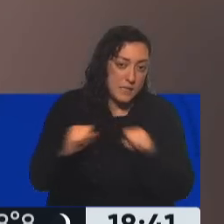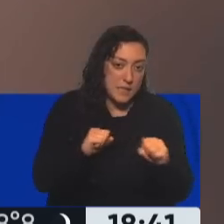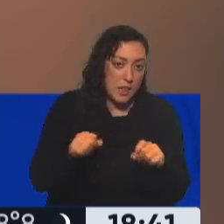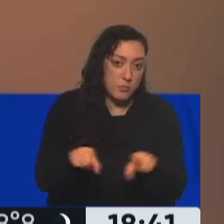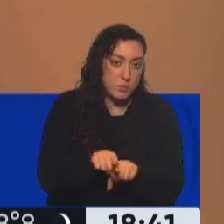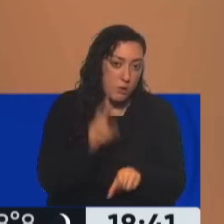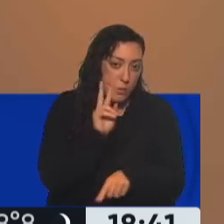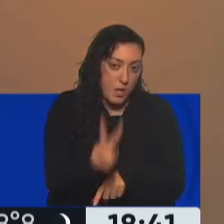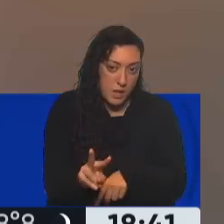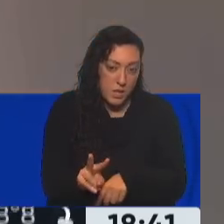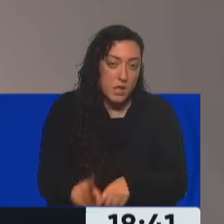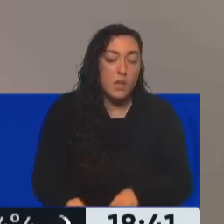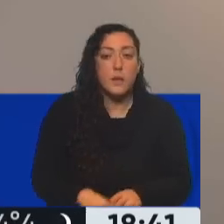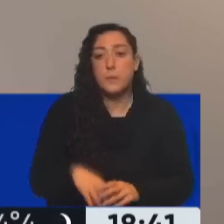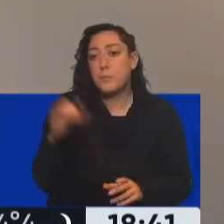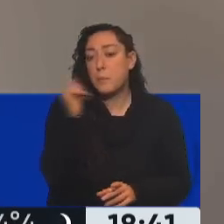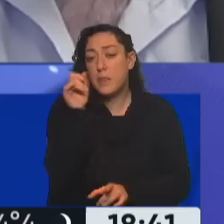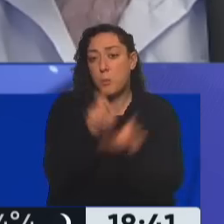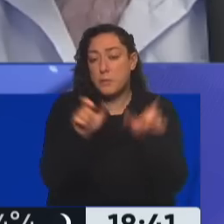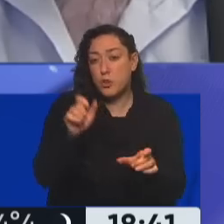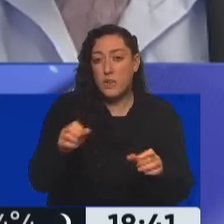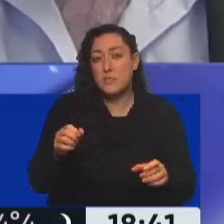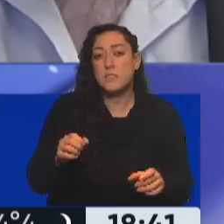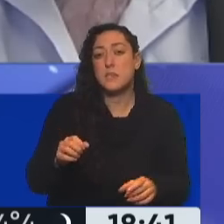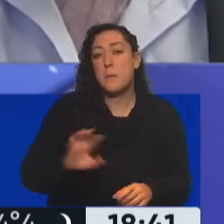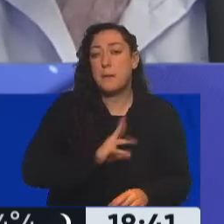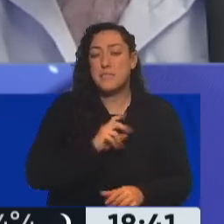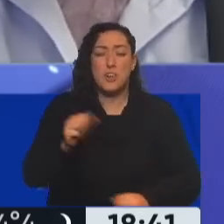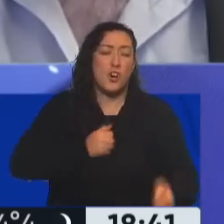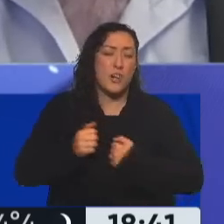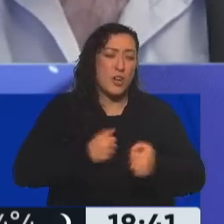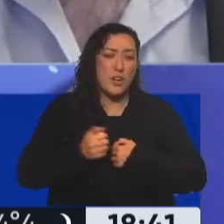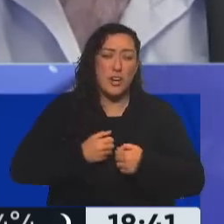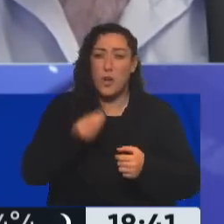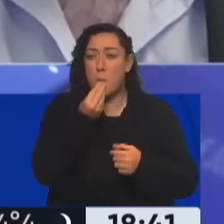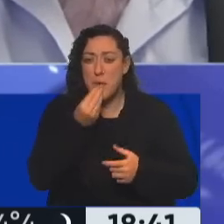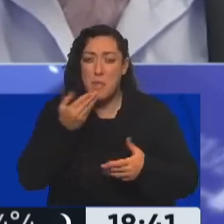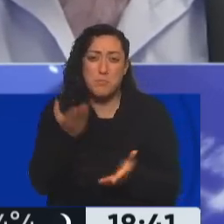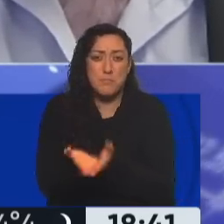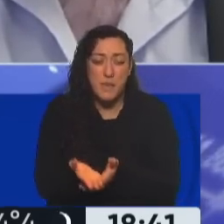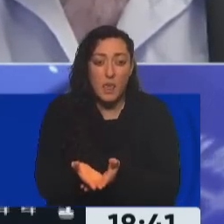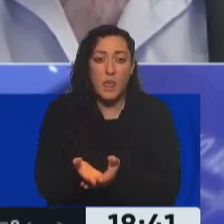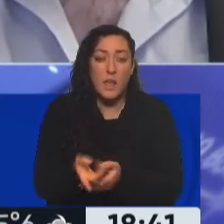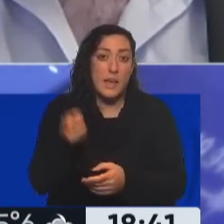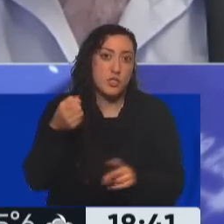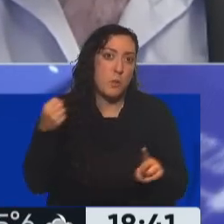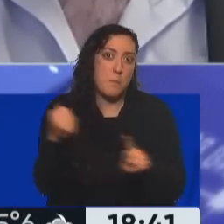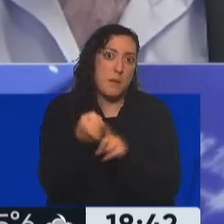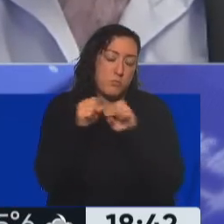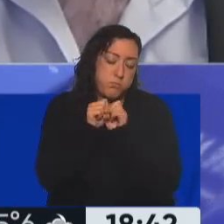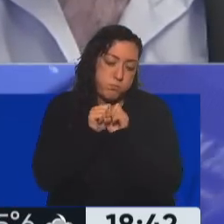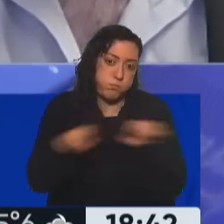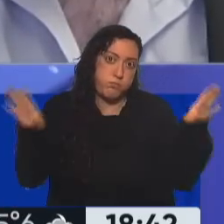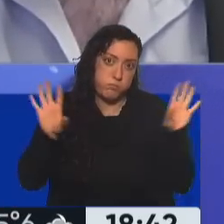vimos. Kevin, la imagen de los palestinos corriendo por la comida que empezaba a llegar esta semana, por supuesto, circuló y tuvo mucho impacto también a